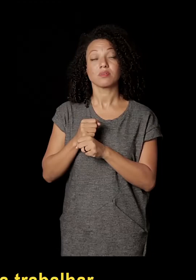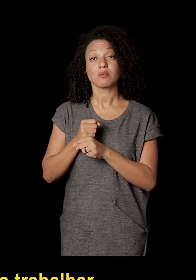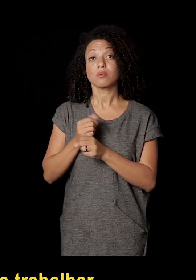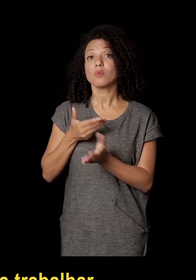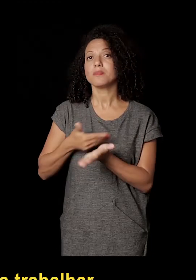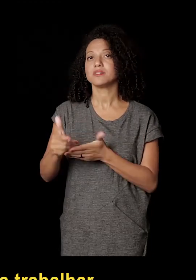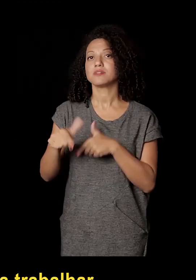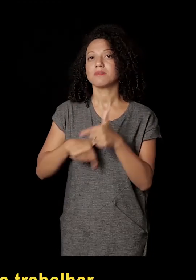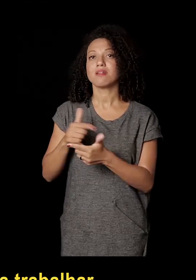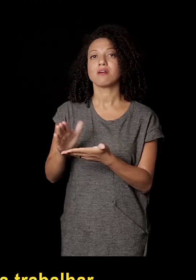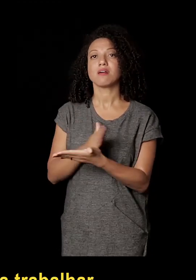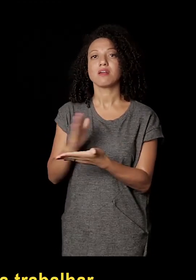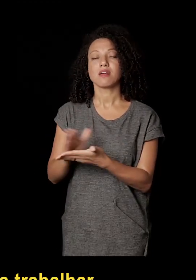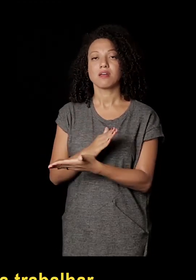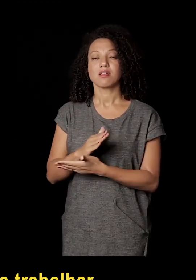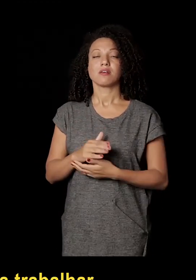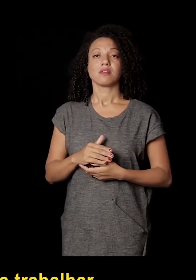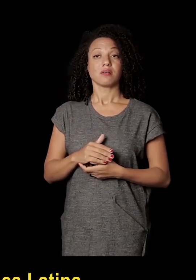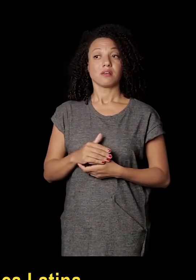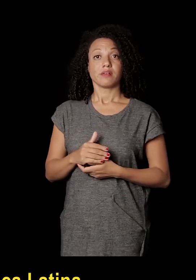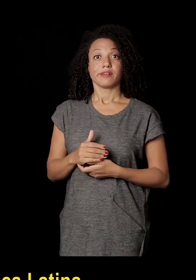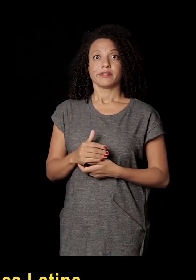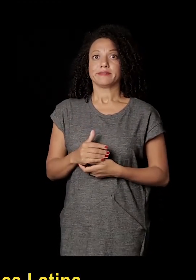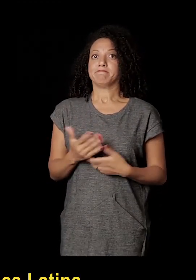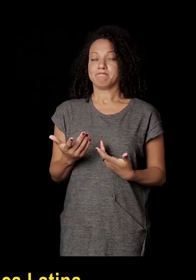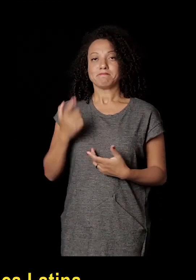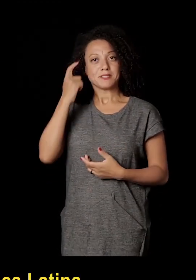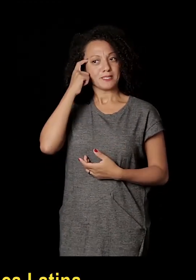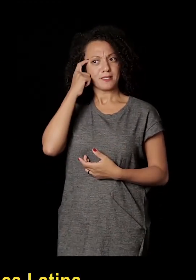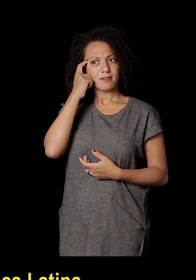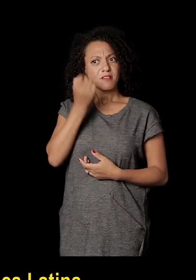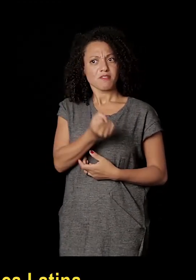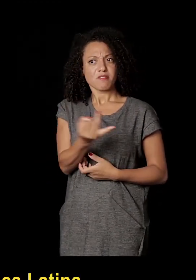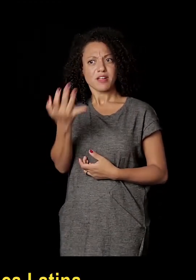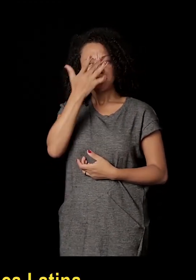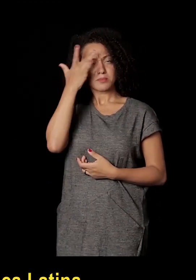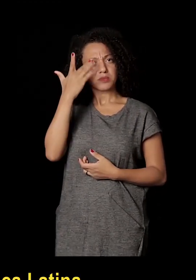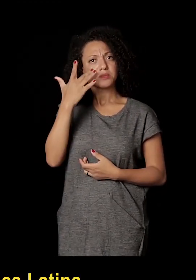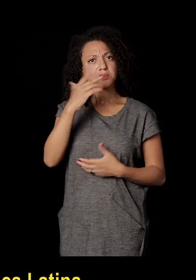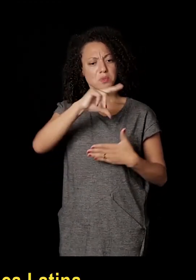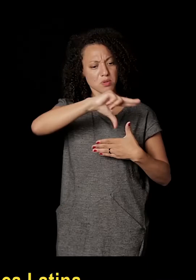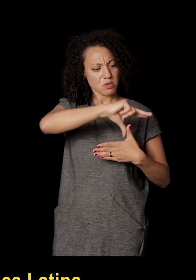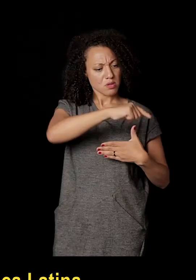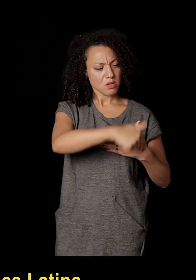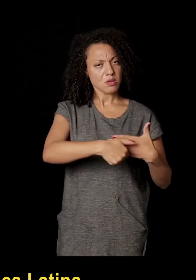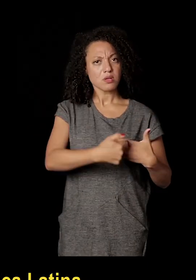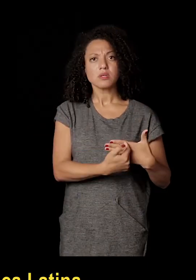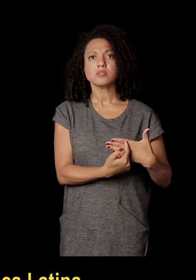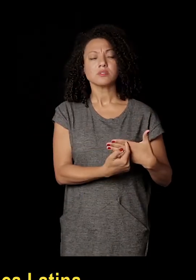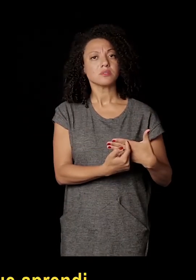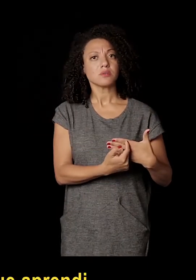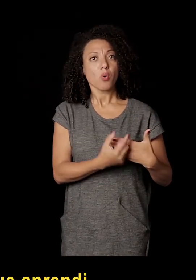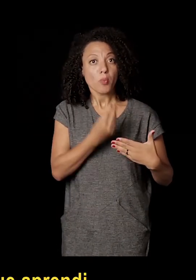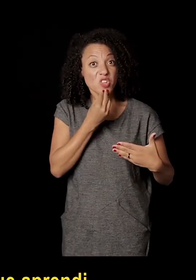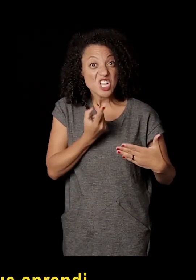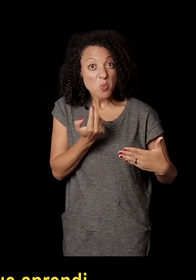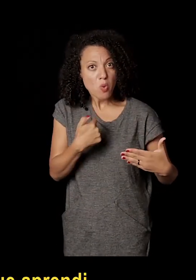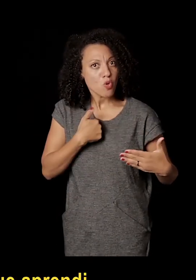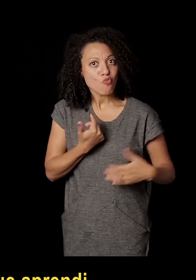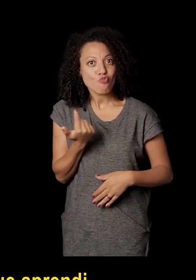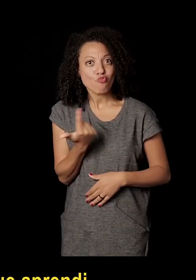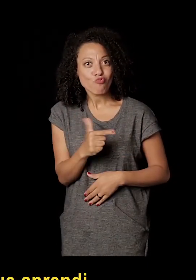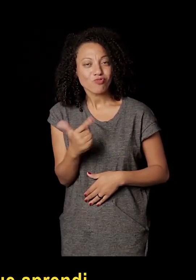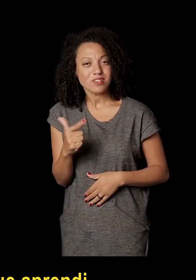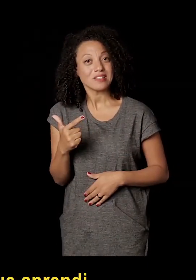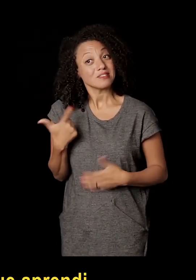revista y dije, bueno, hay tanta gente en América Latina que no ha tenido la oportunidad que yo he tenido, voy a empezar a